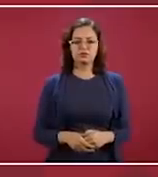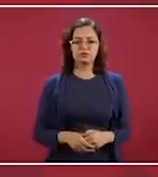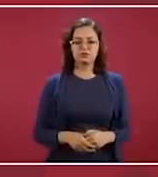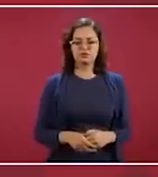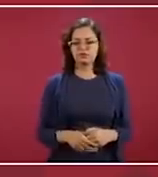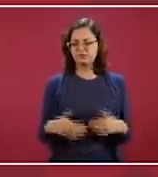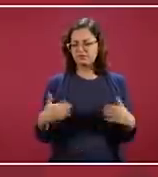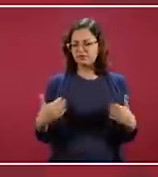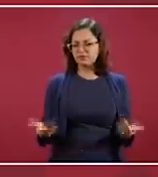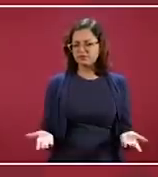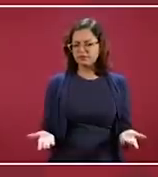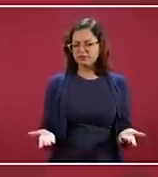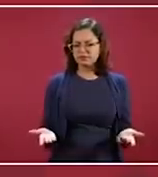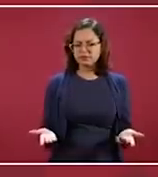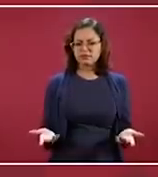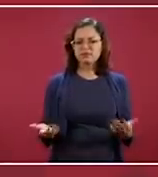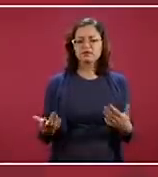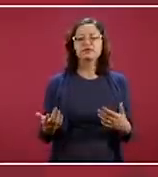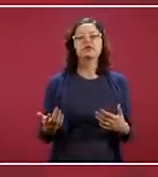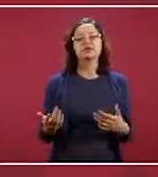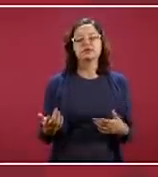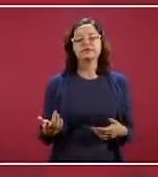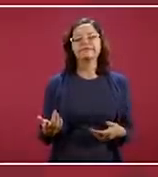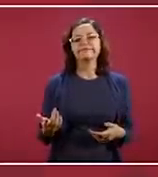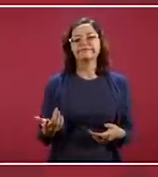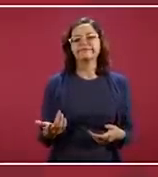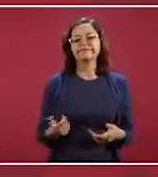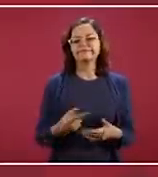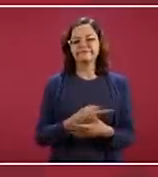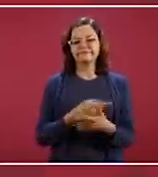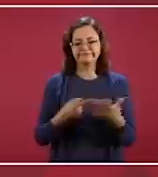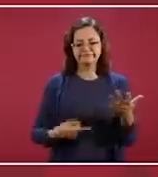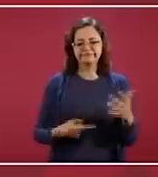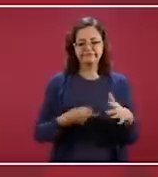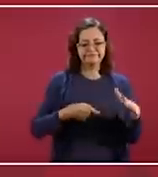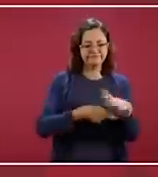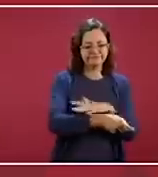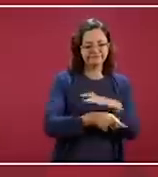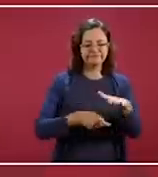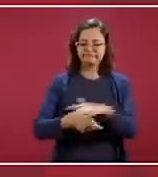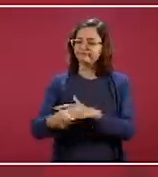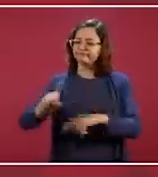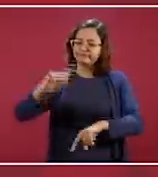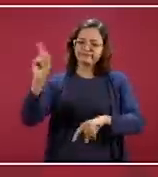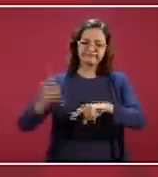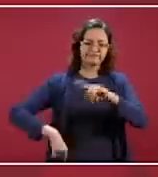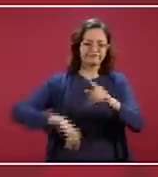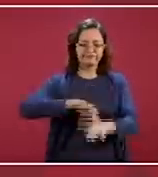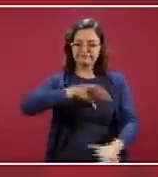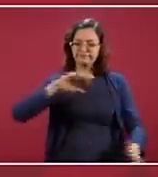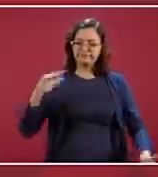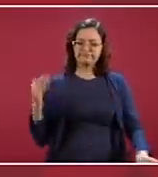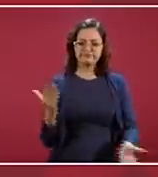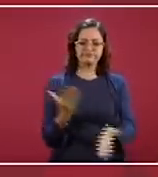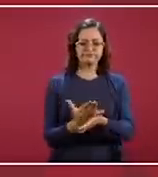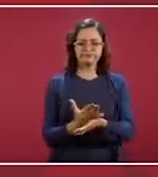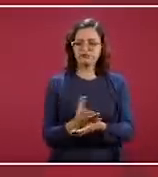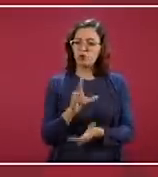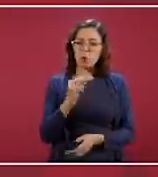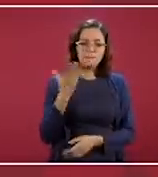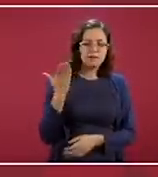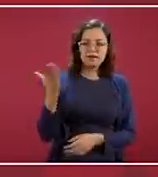para que se termine la extorsión, se acabe con la